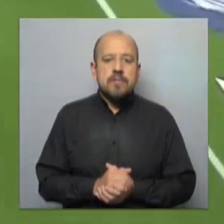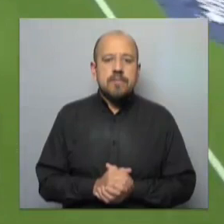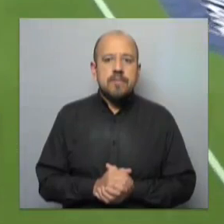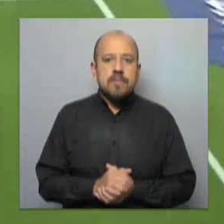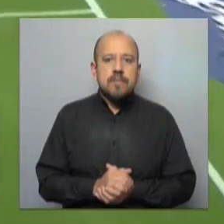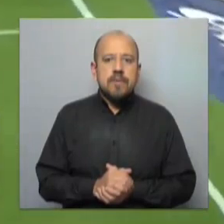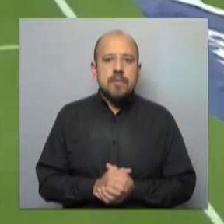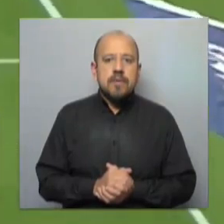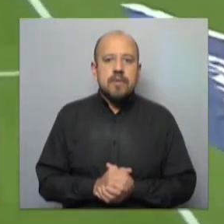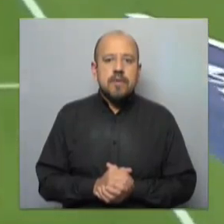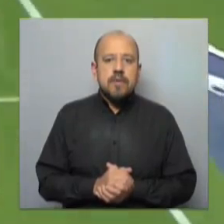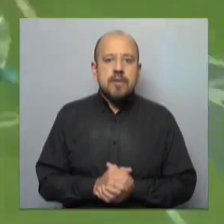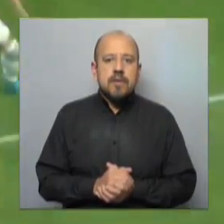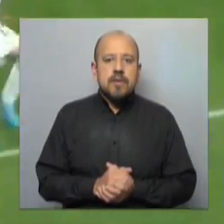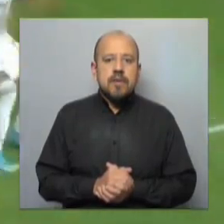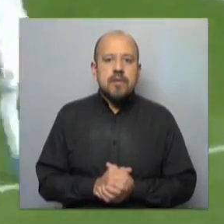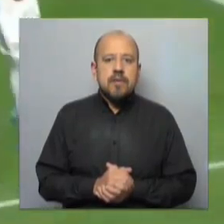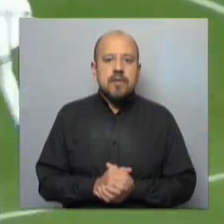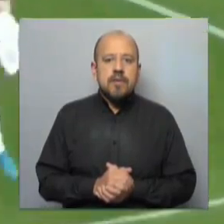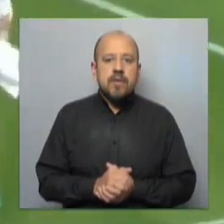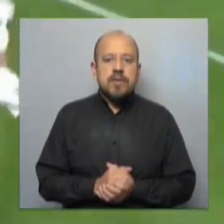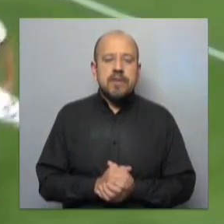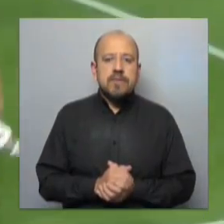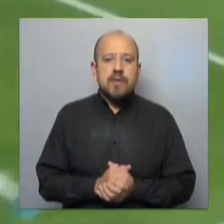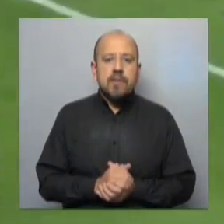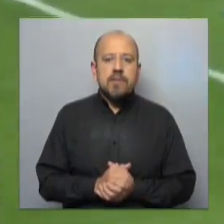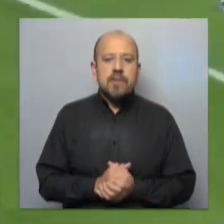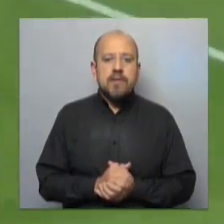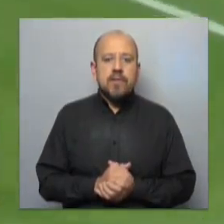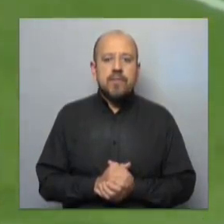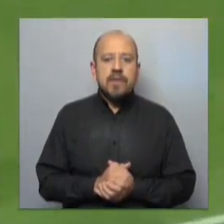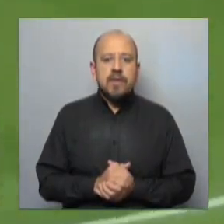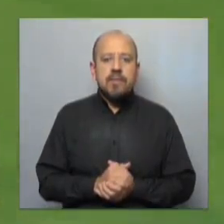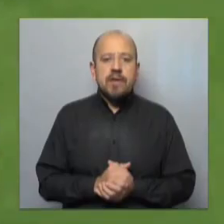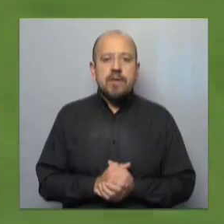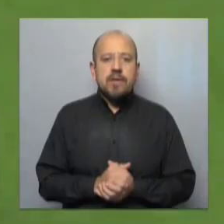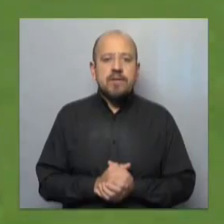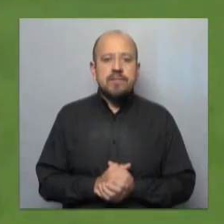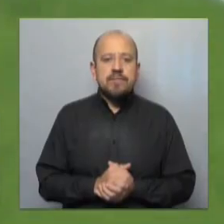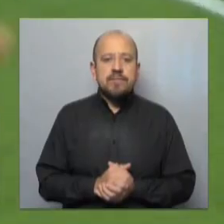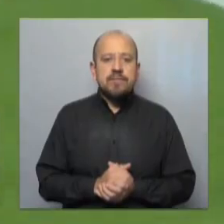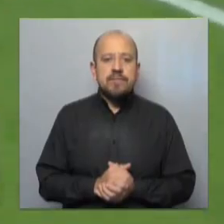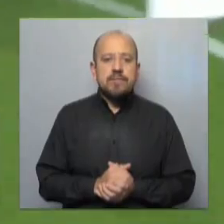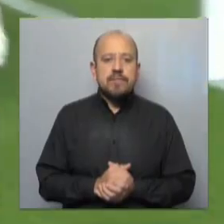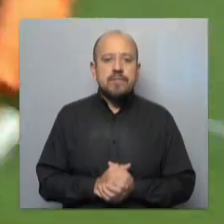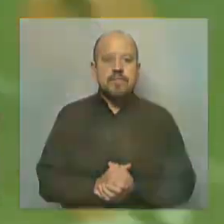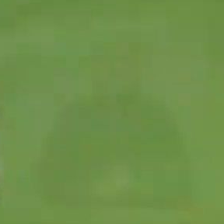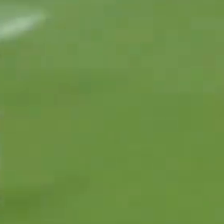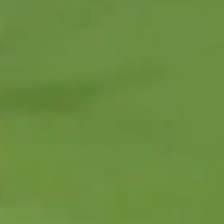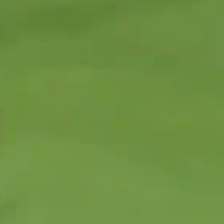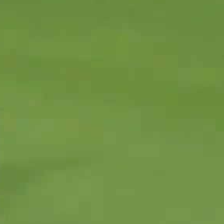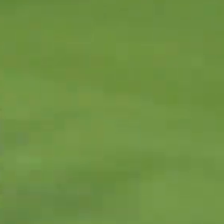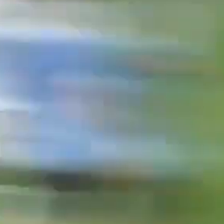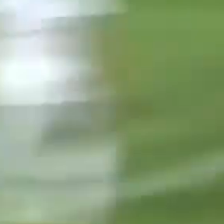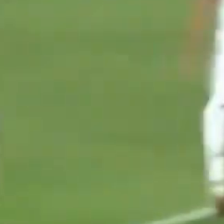ese rebote ahí lo ven y van 34 minutos y uruguay en arizona eeuu donde méxico suele jugar partidos de